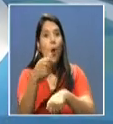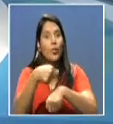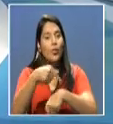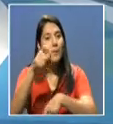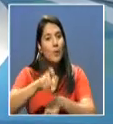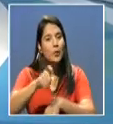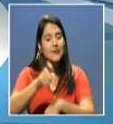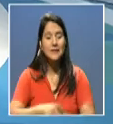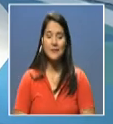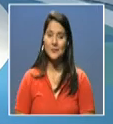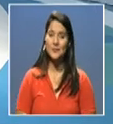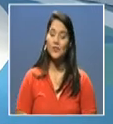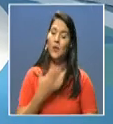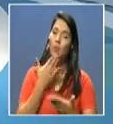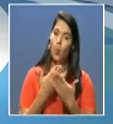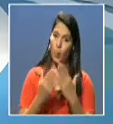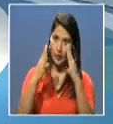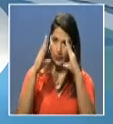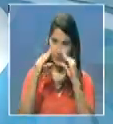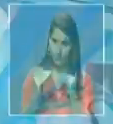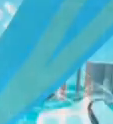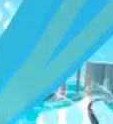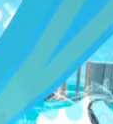esta. Buenas noches.